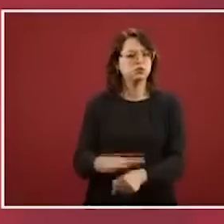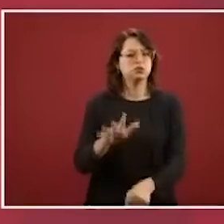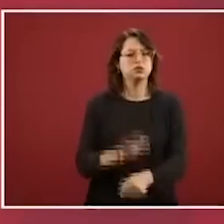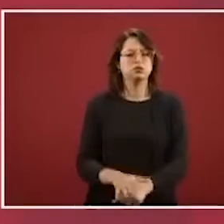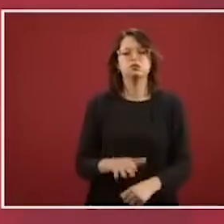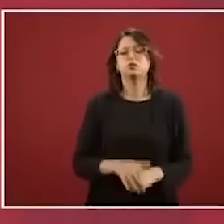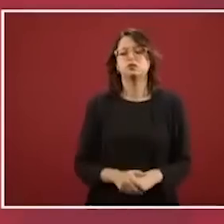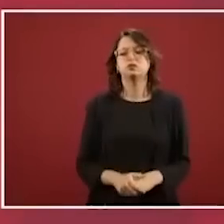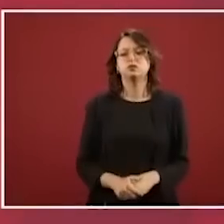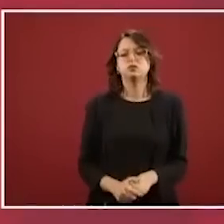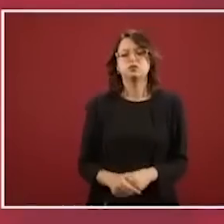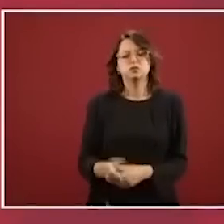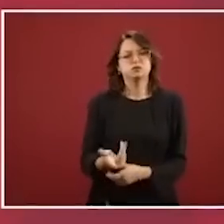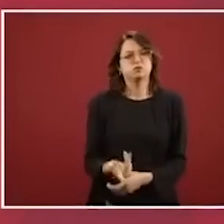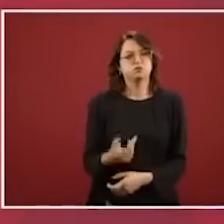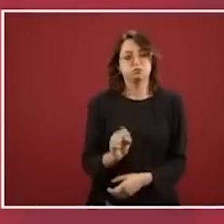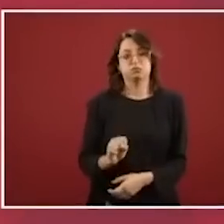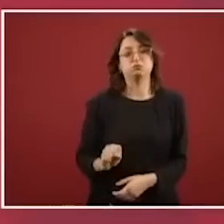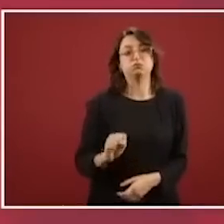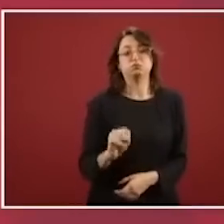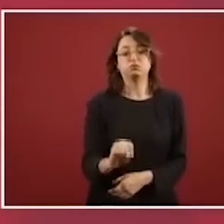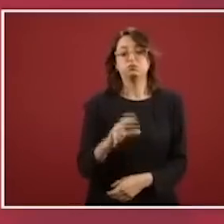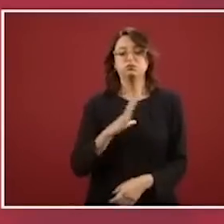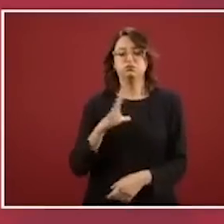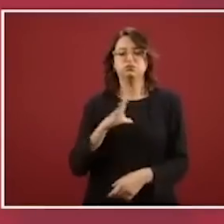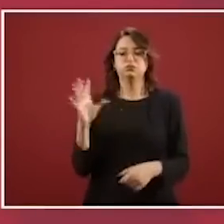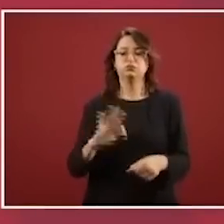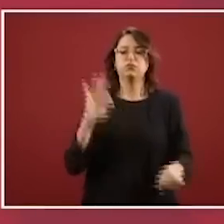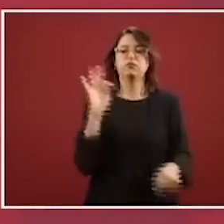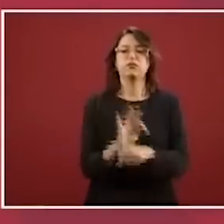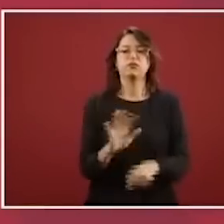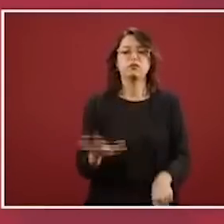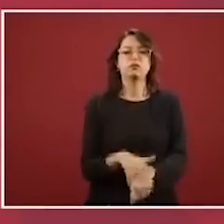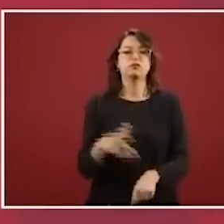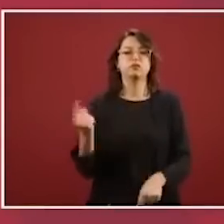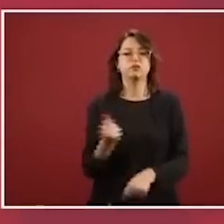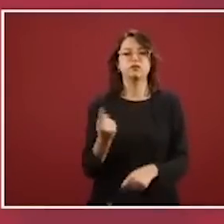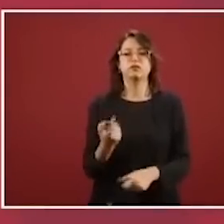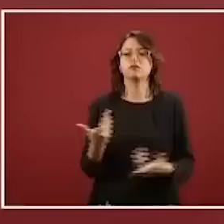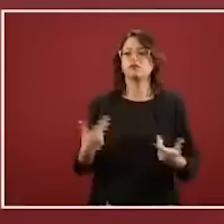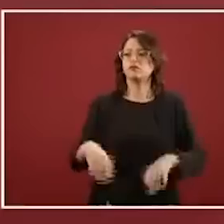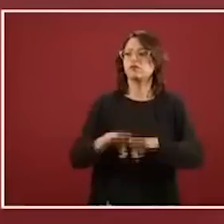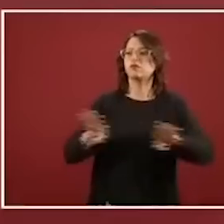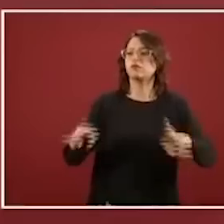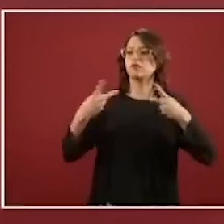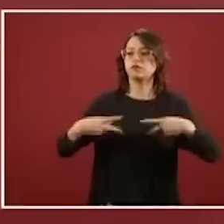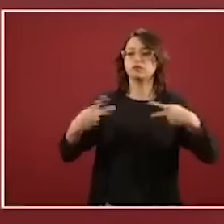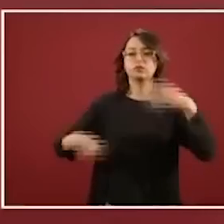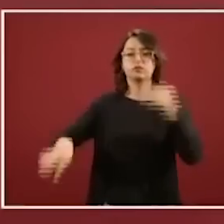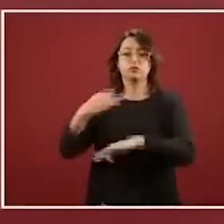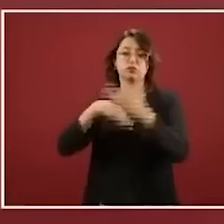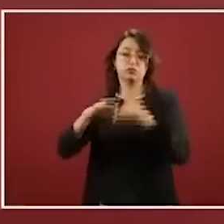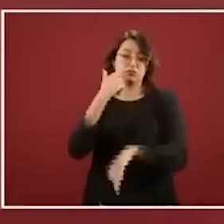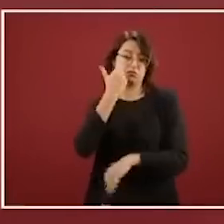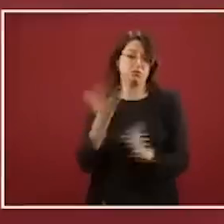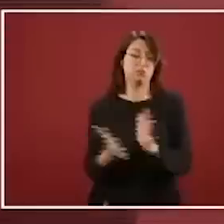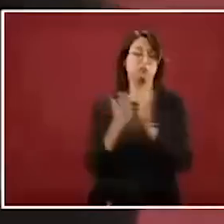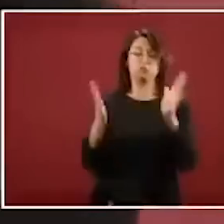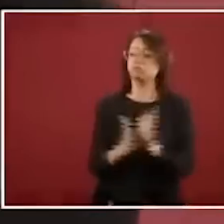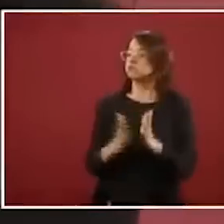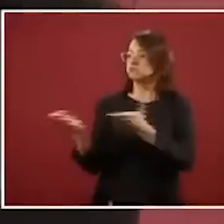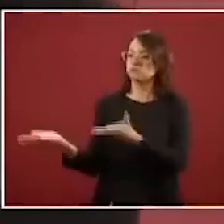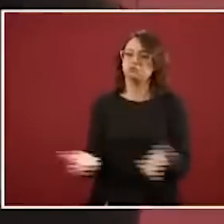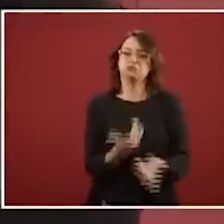nos parece que se legitima, puesto que este ejercicio de democracia convoca a todo aquel que esté interesado y les ha